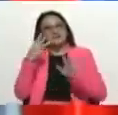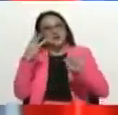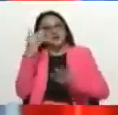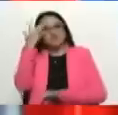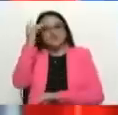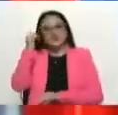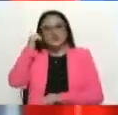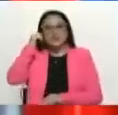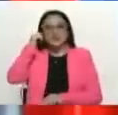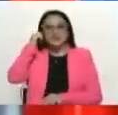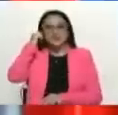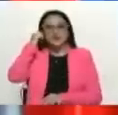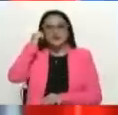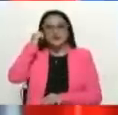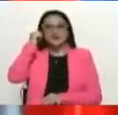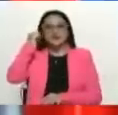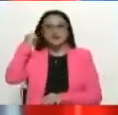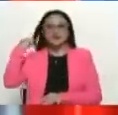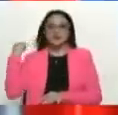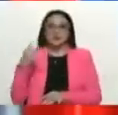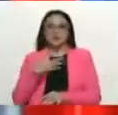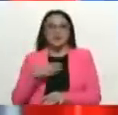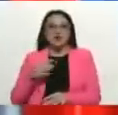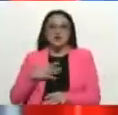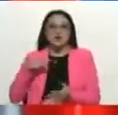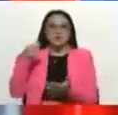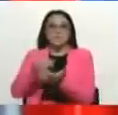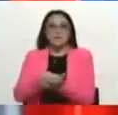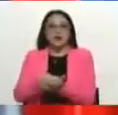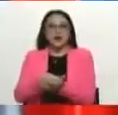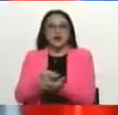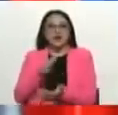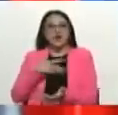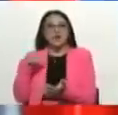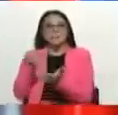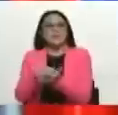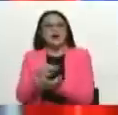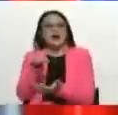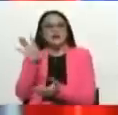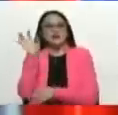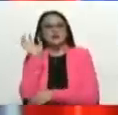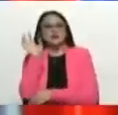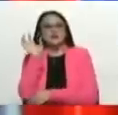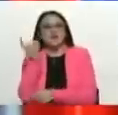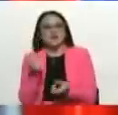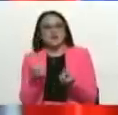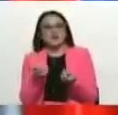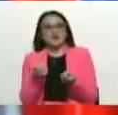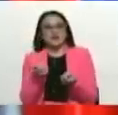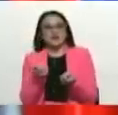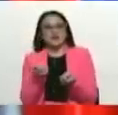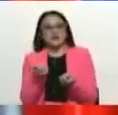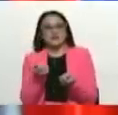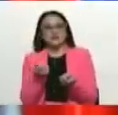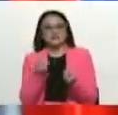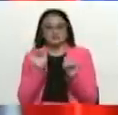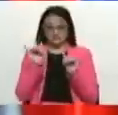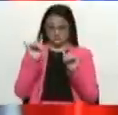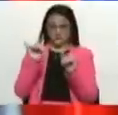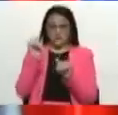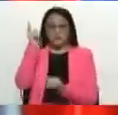febrero por la negativa de su dueño a pagar la denominada vacuna. Ese día, un sujeto que luego